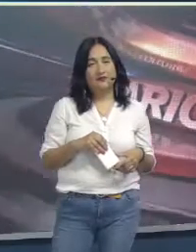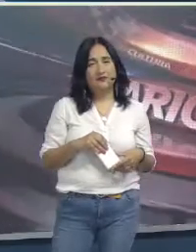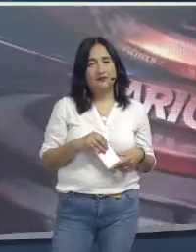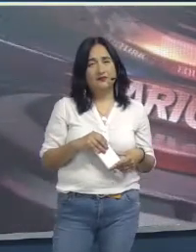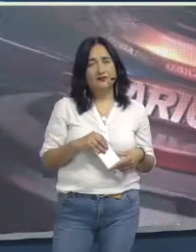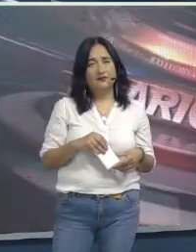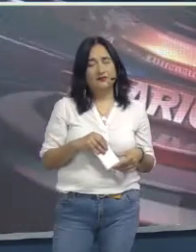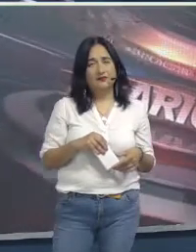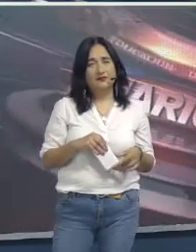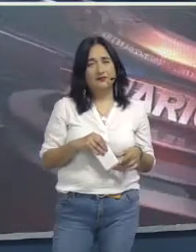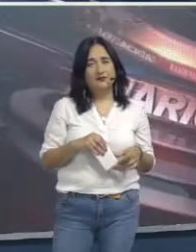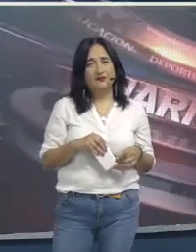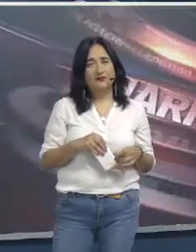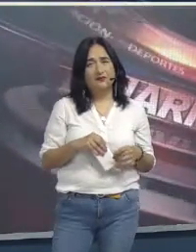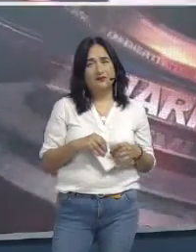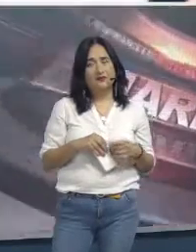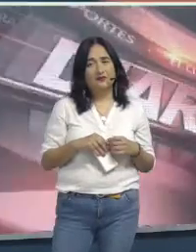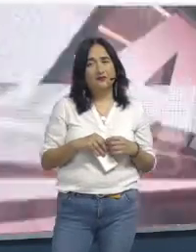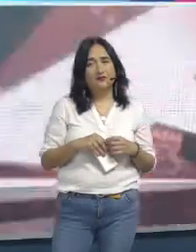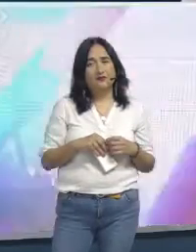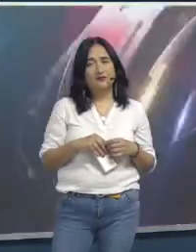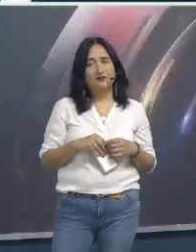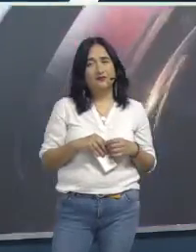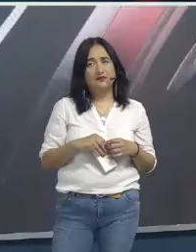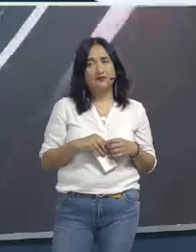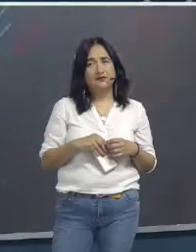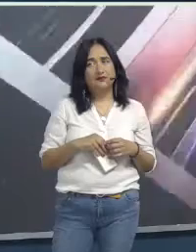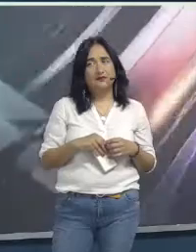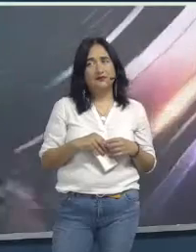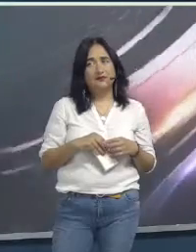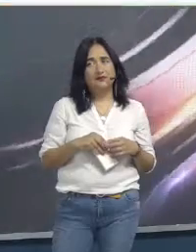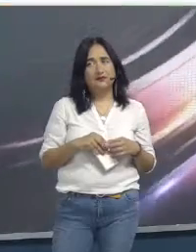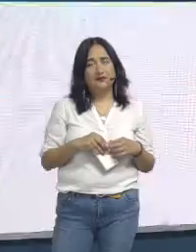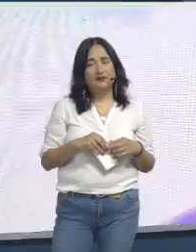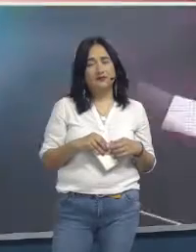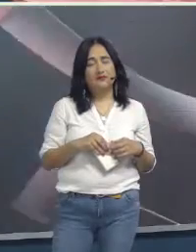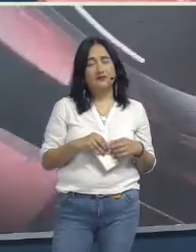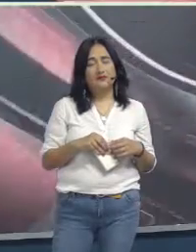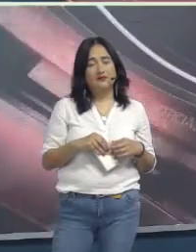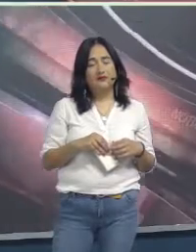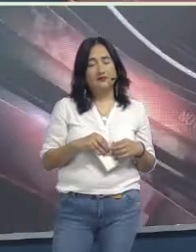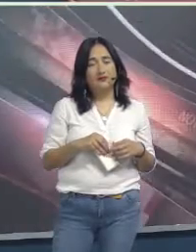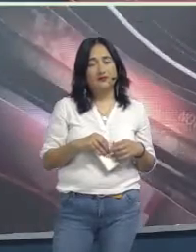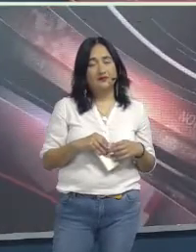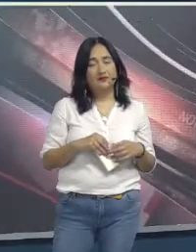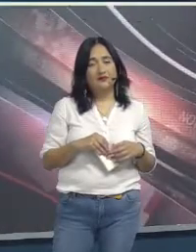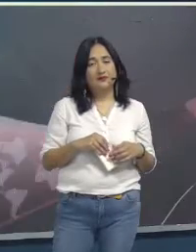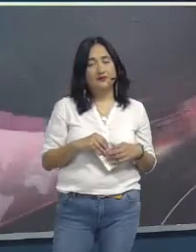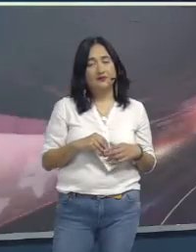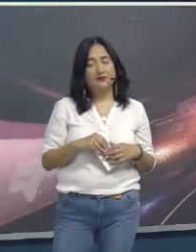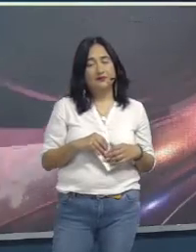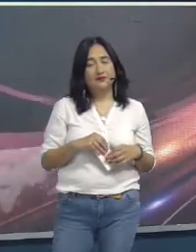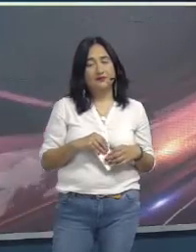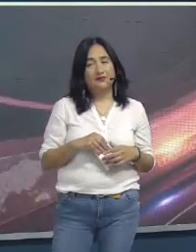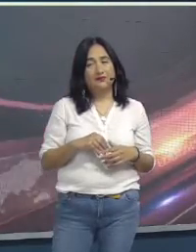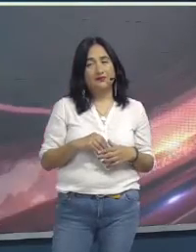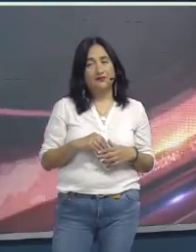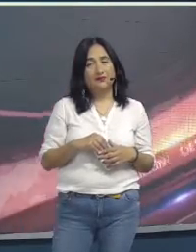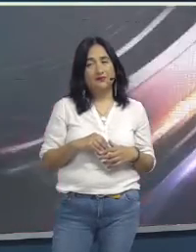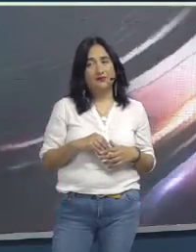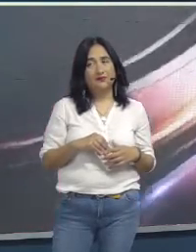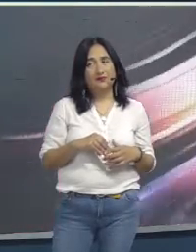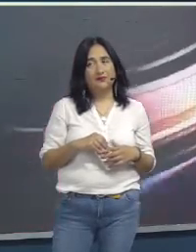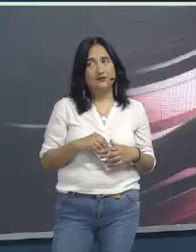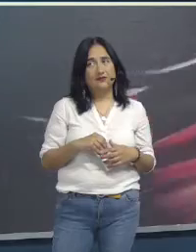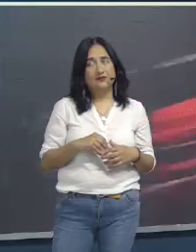personal. Logrado ese testeo y todo tranquilo, pudimos reorganizar el trabajo de la Secretaría con guardias mínimas en lo que era atención